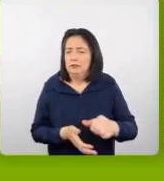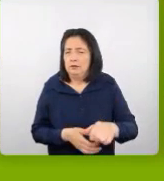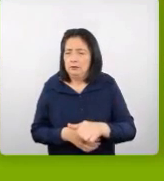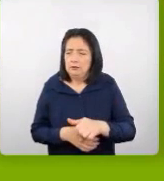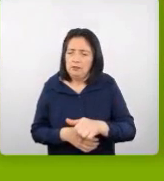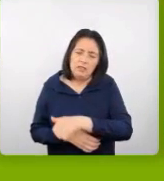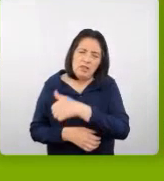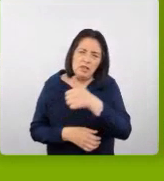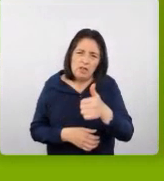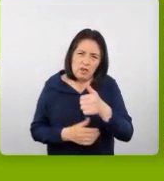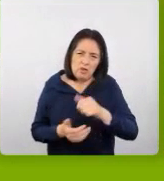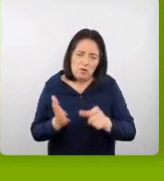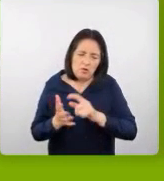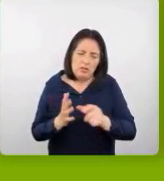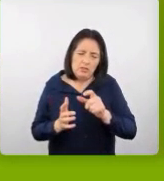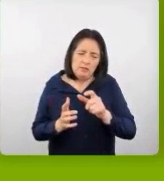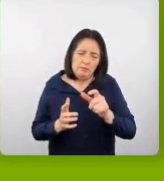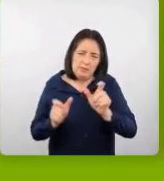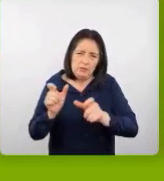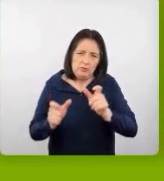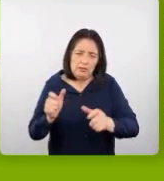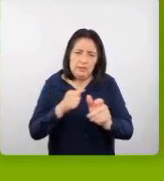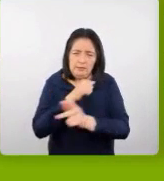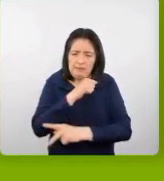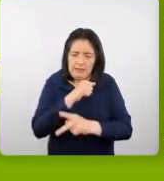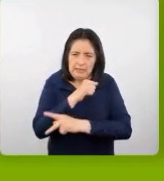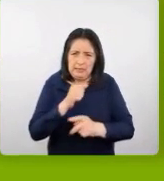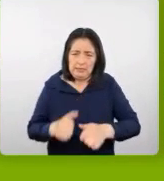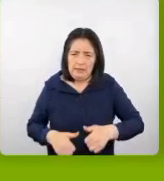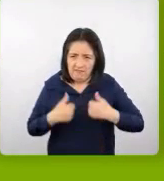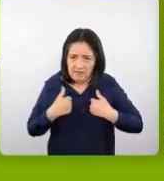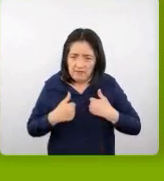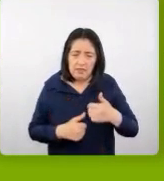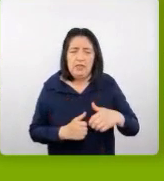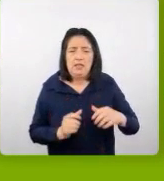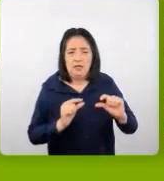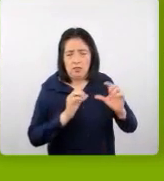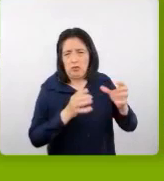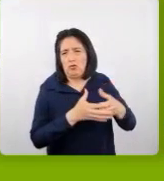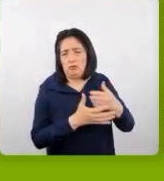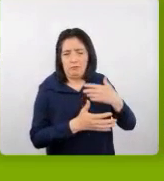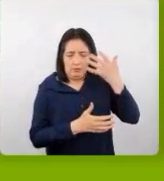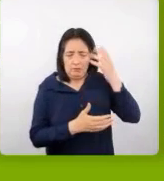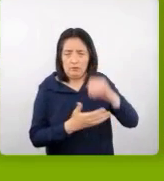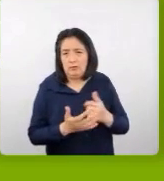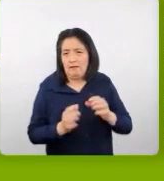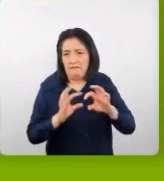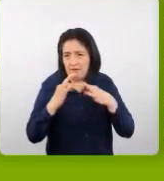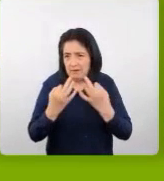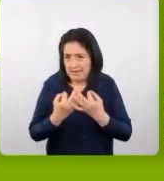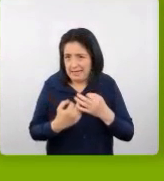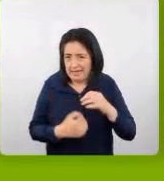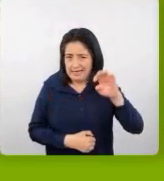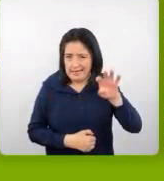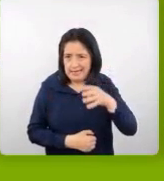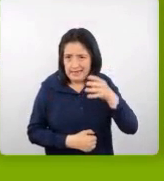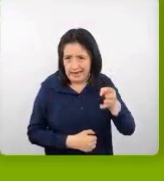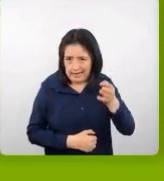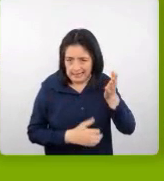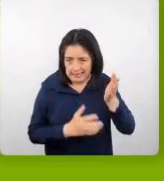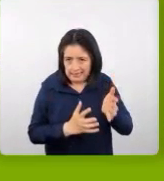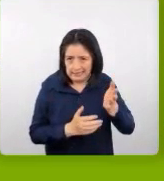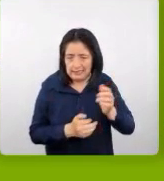que reside en Emiratos Árabes Unidos. Este era una familia inglesa, pero